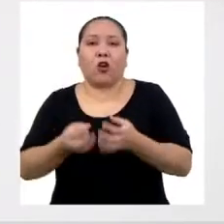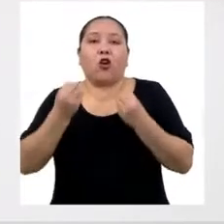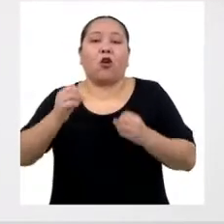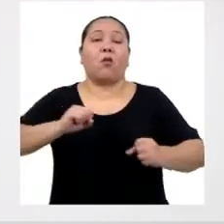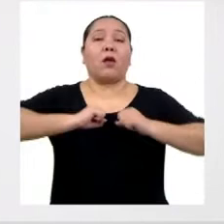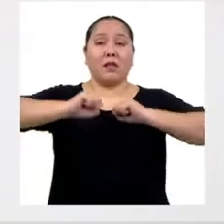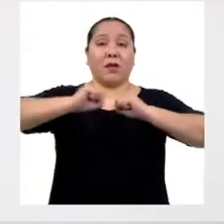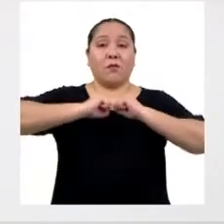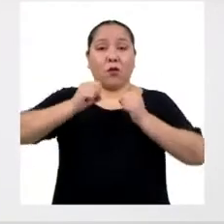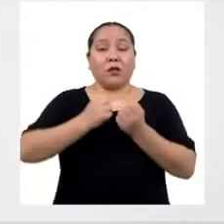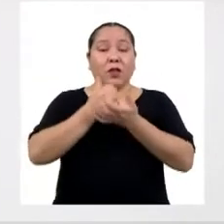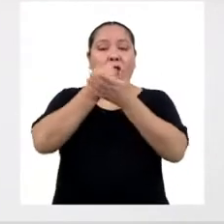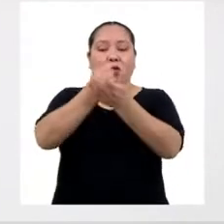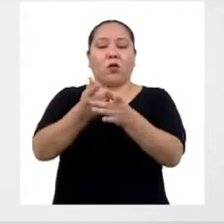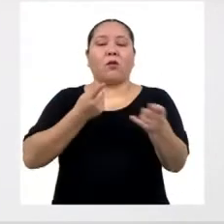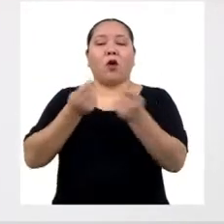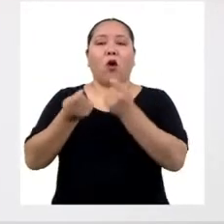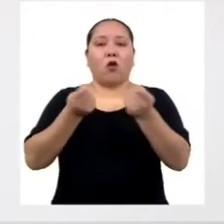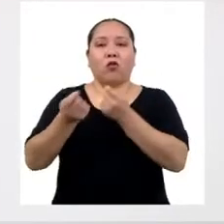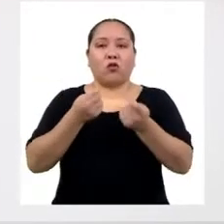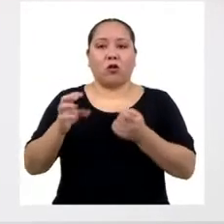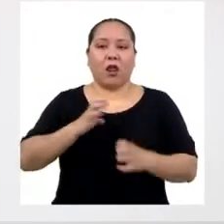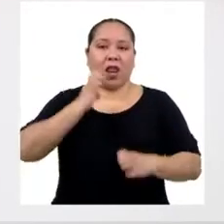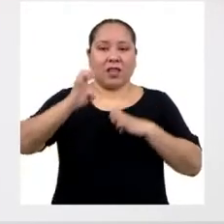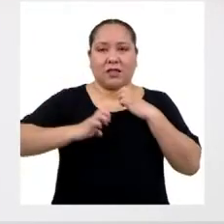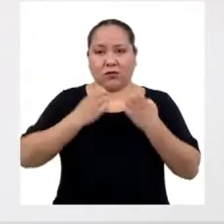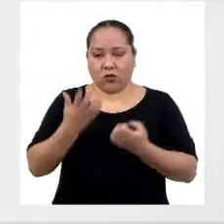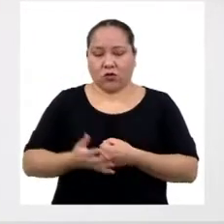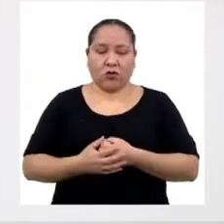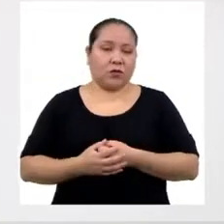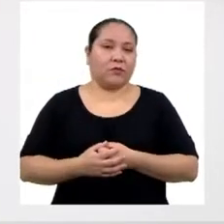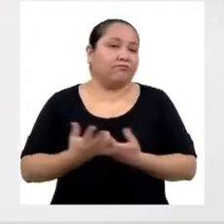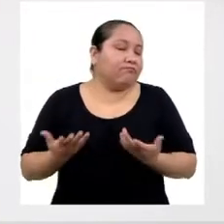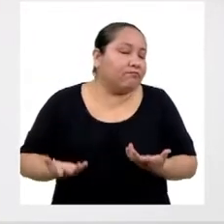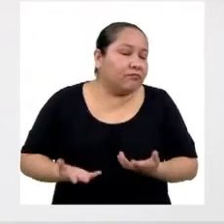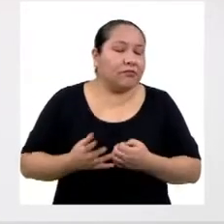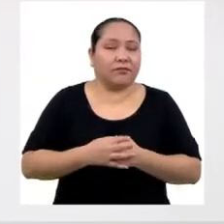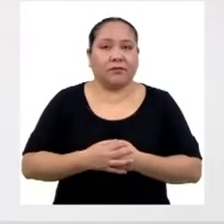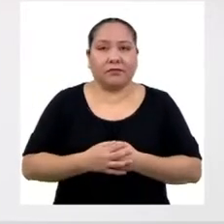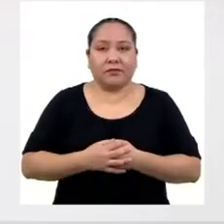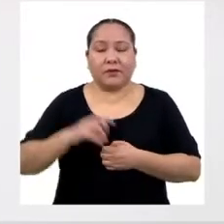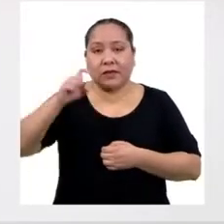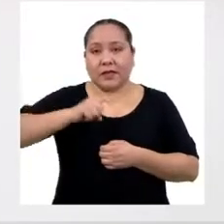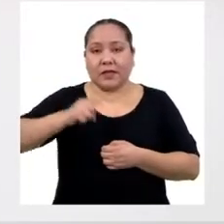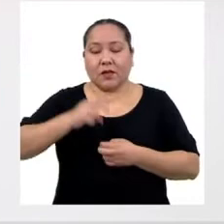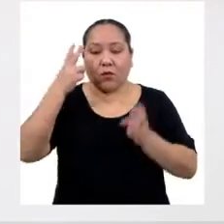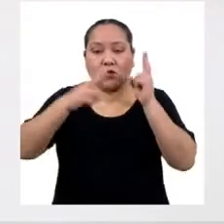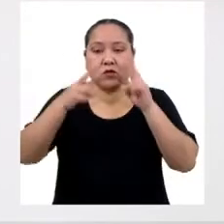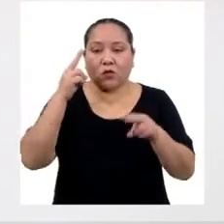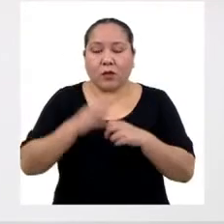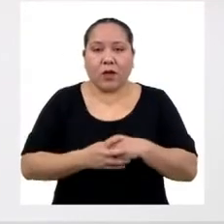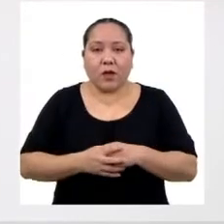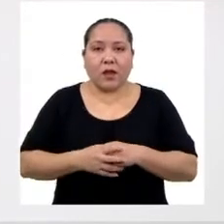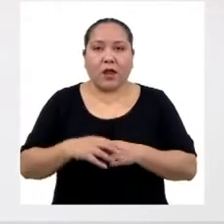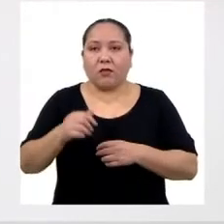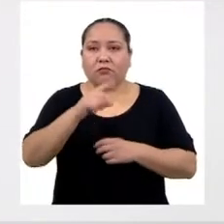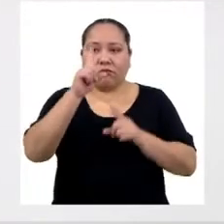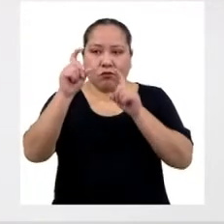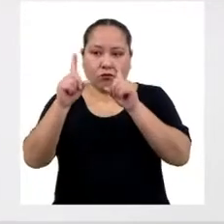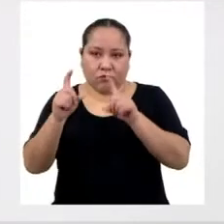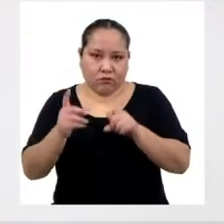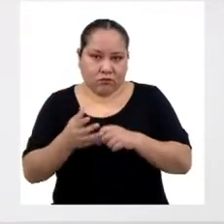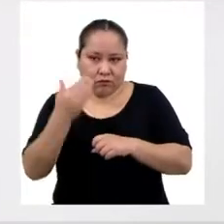ser un mecanismo para regular nuestras emociones. Entonces, debemos definir los siguientes